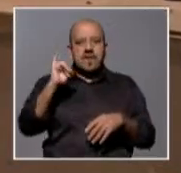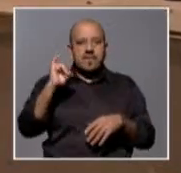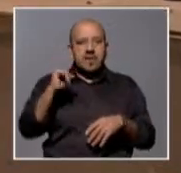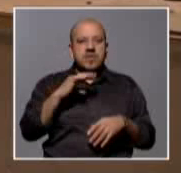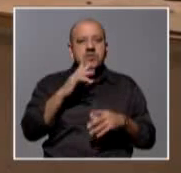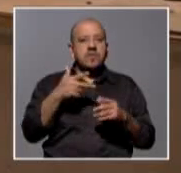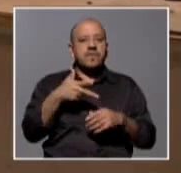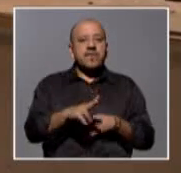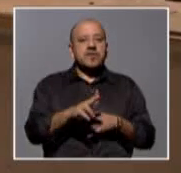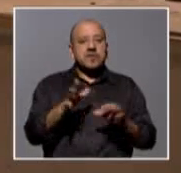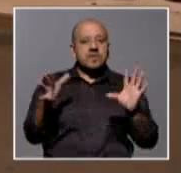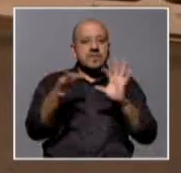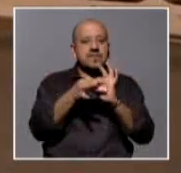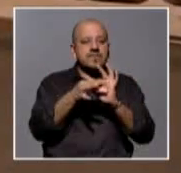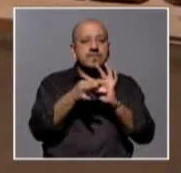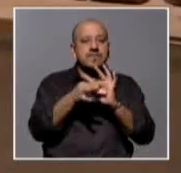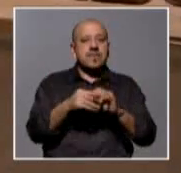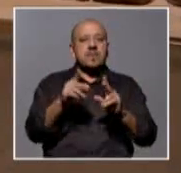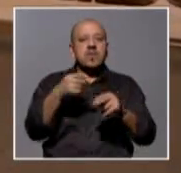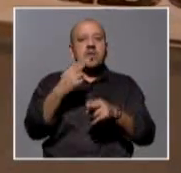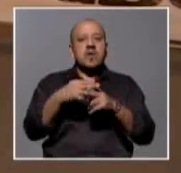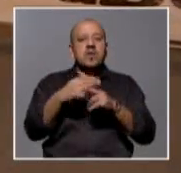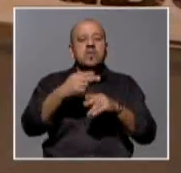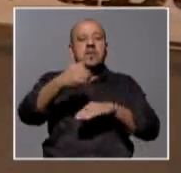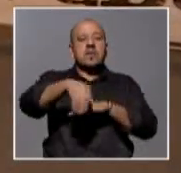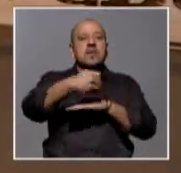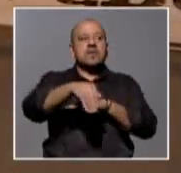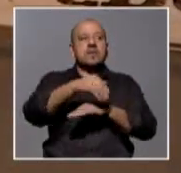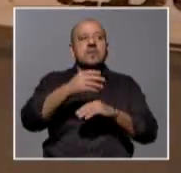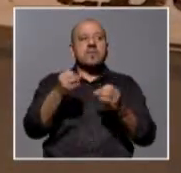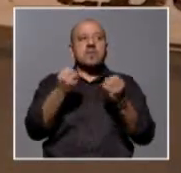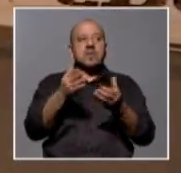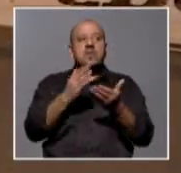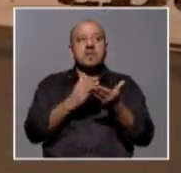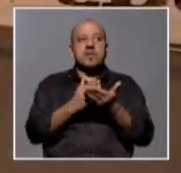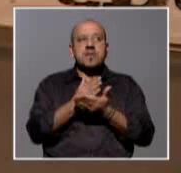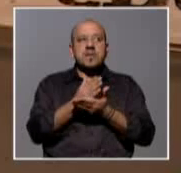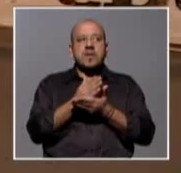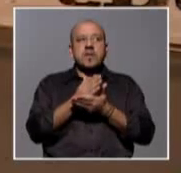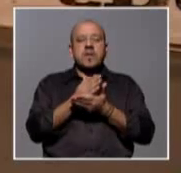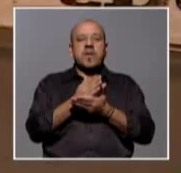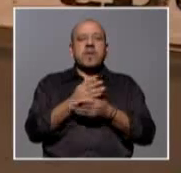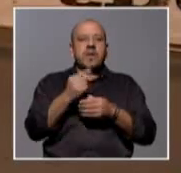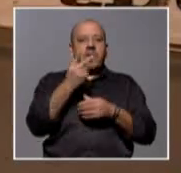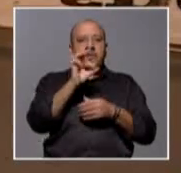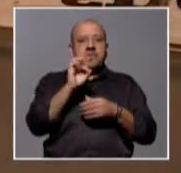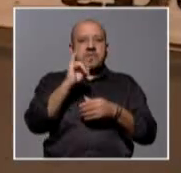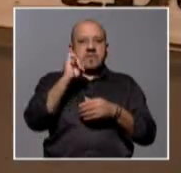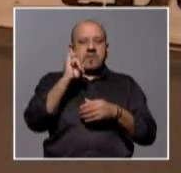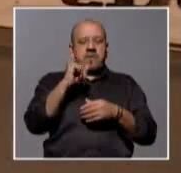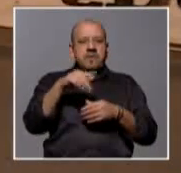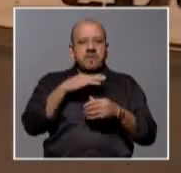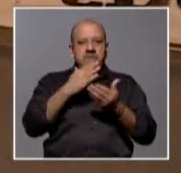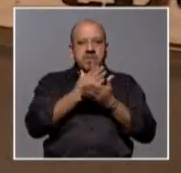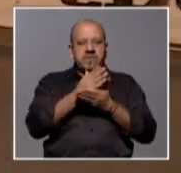muy vinculadas, una por la fecha en sí, la otra por el nombre de la avenida, porque siempre los 20 de mayo la gente es protagonista